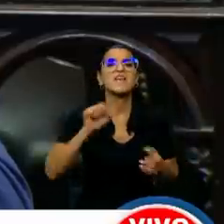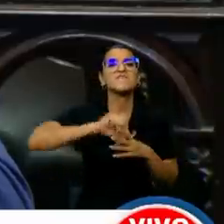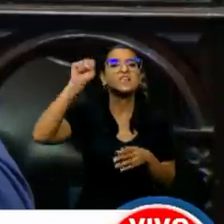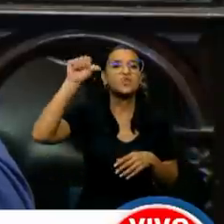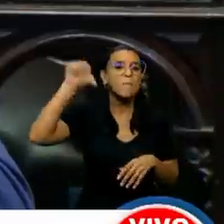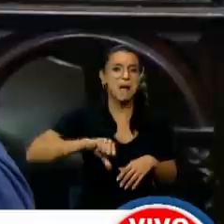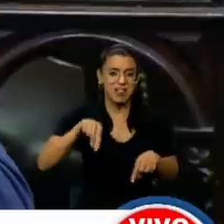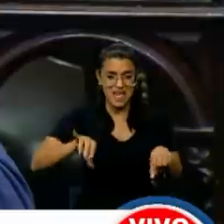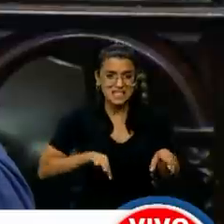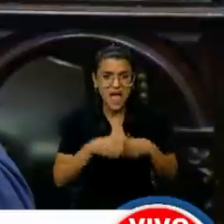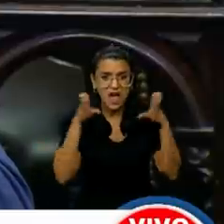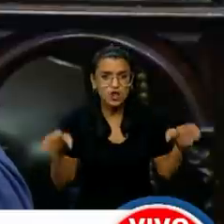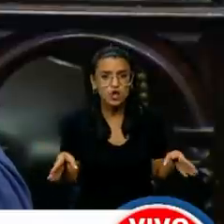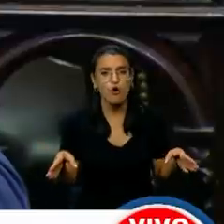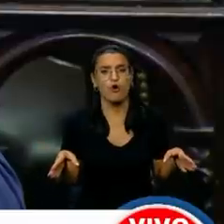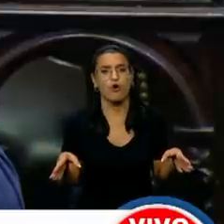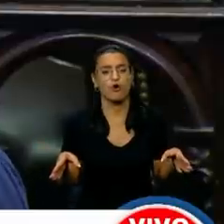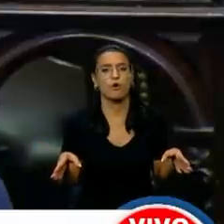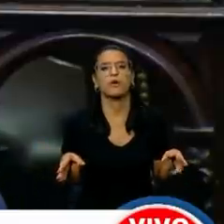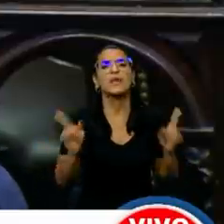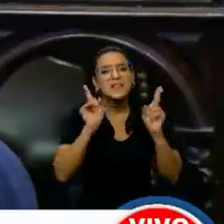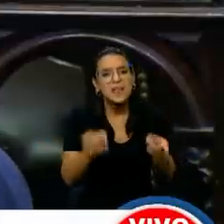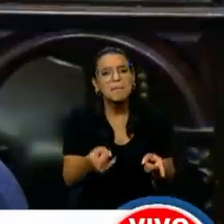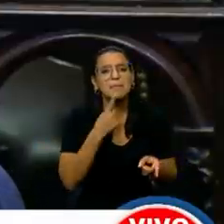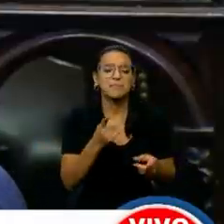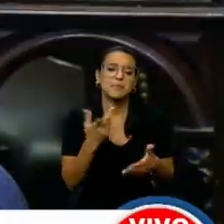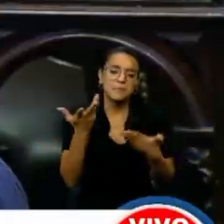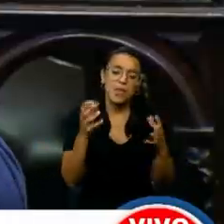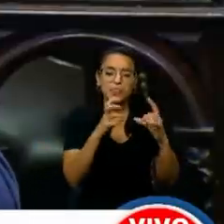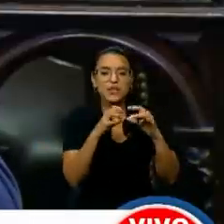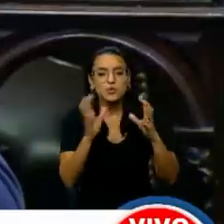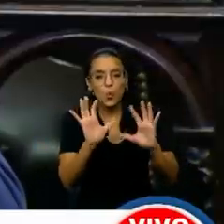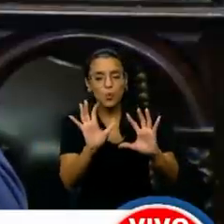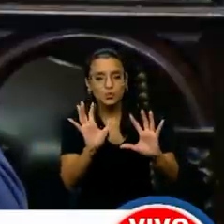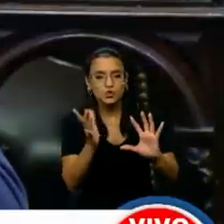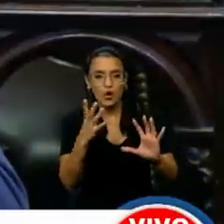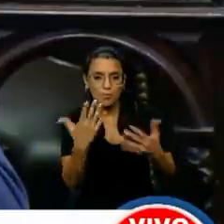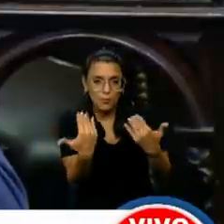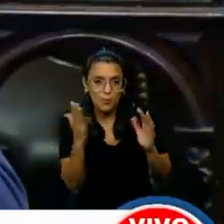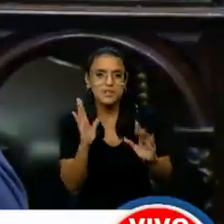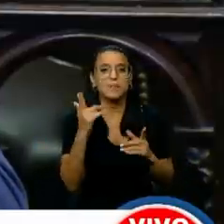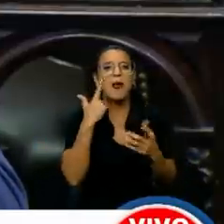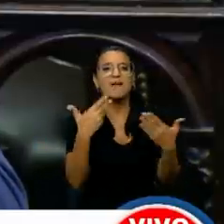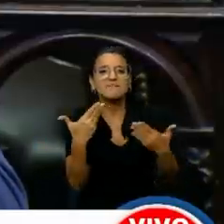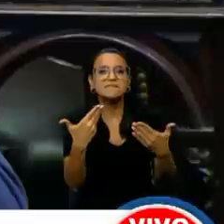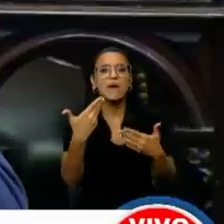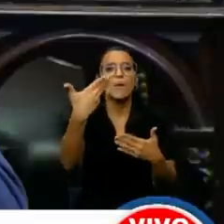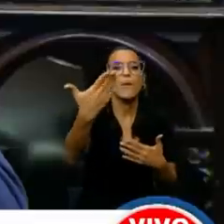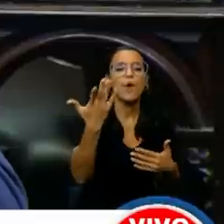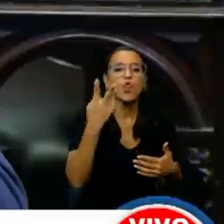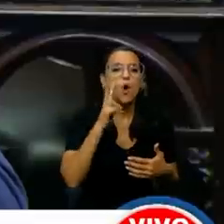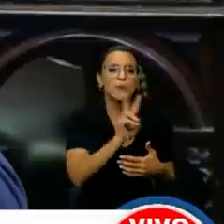de este año y ni hablar después es discutible las estimaciones para el 2022